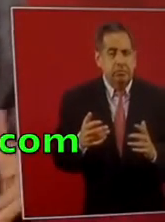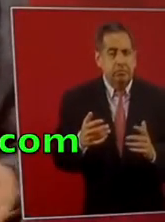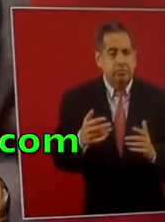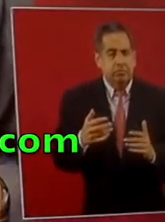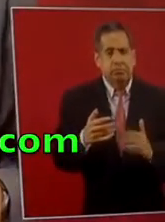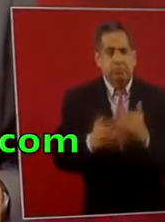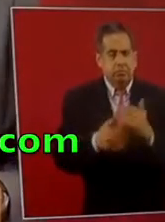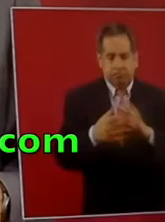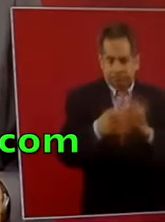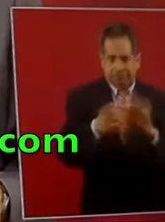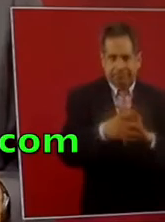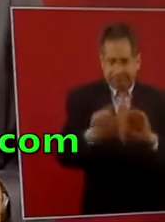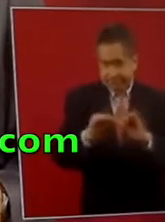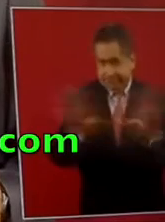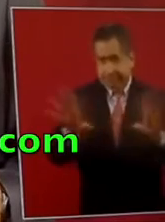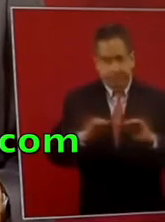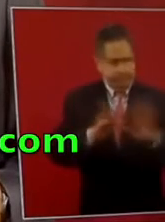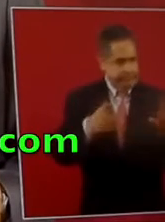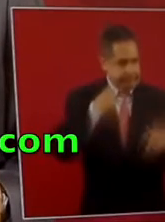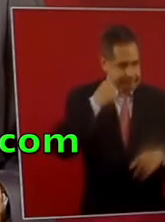gracias, licenciado Villafuerte.